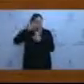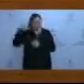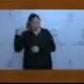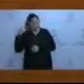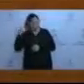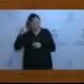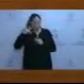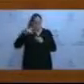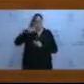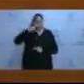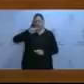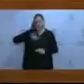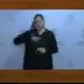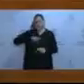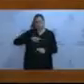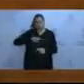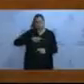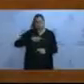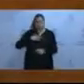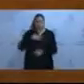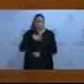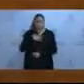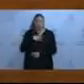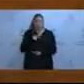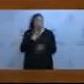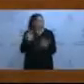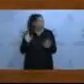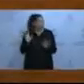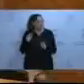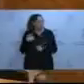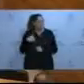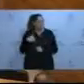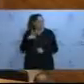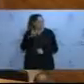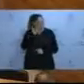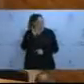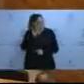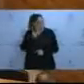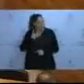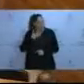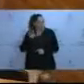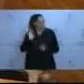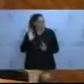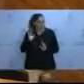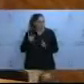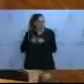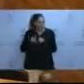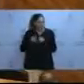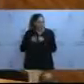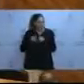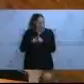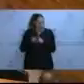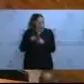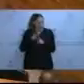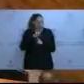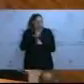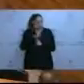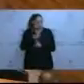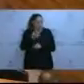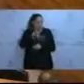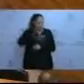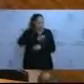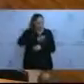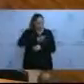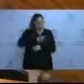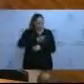contestar al que les habla, que, por cierto, a mí me encanta, me pone a mí eso de que me dedique comunicados. Se nota